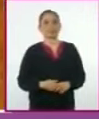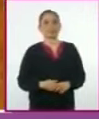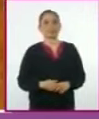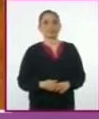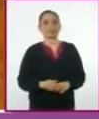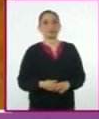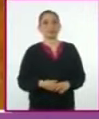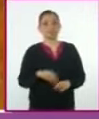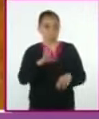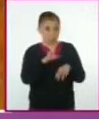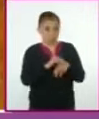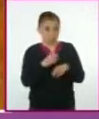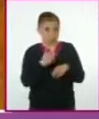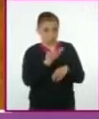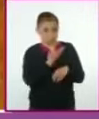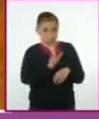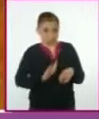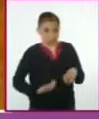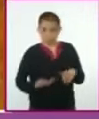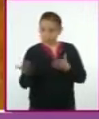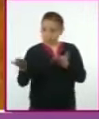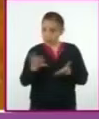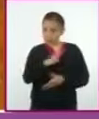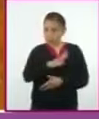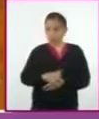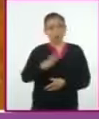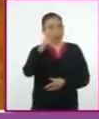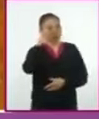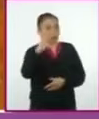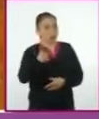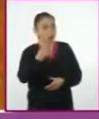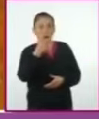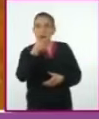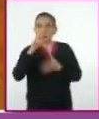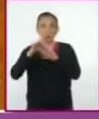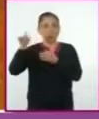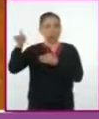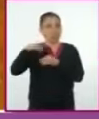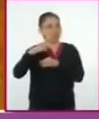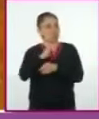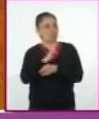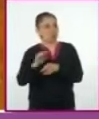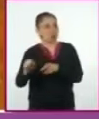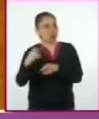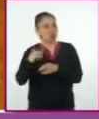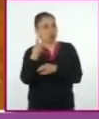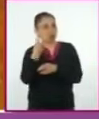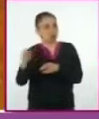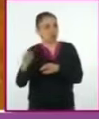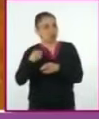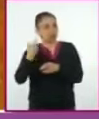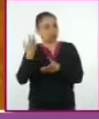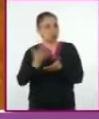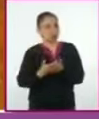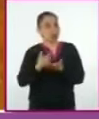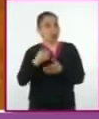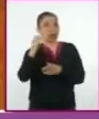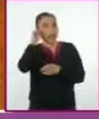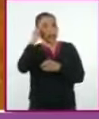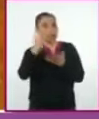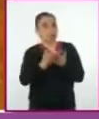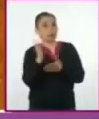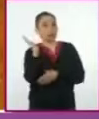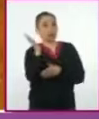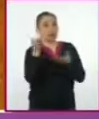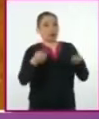¿Da su permiso, señor presidente? Pase, general. Señor, vengo a darle parte de ese animal que no aguantó los 200 palos. La sirvienta que sostenía el